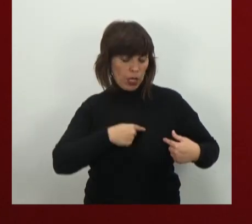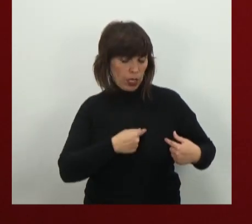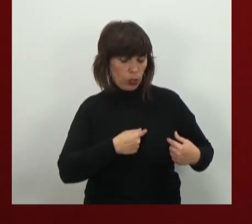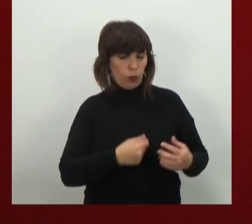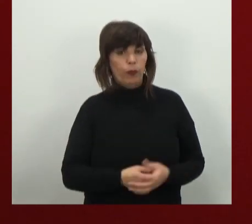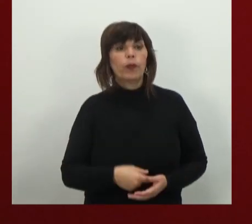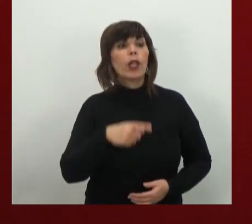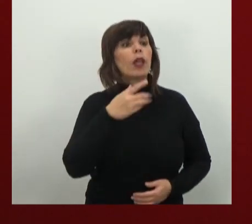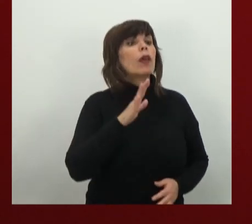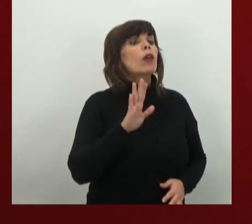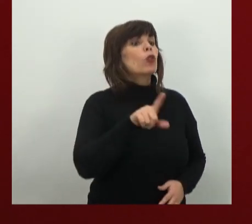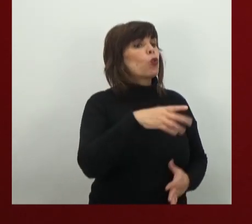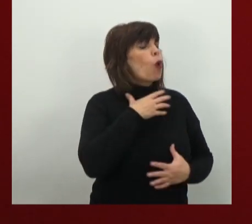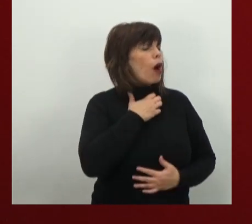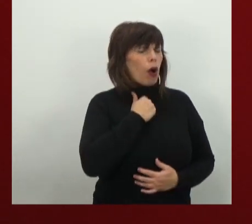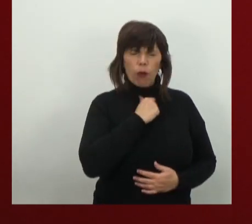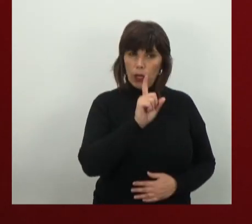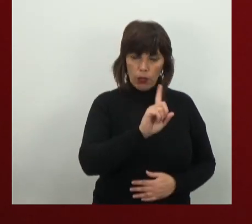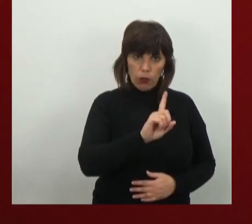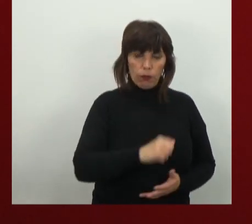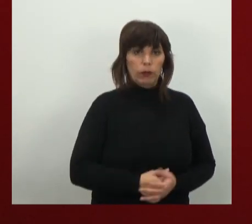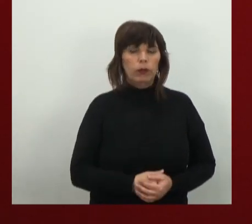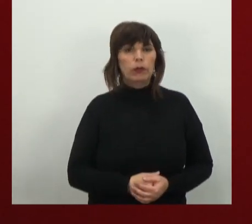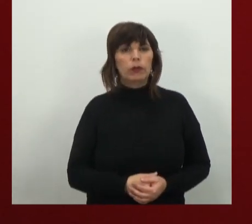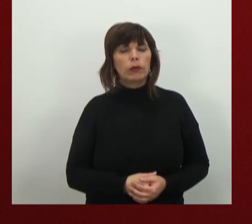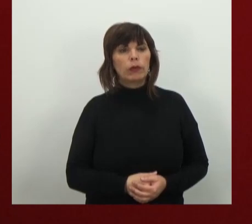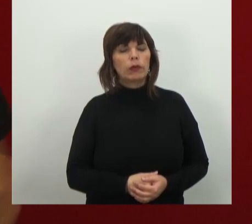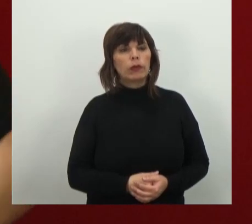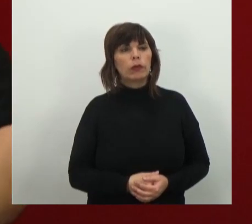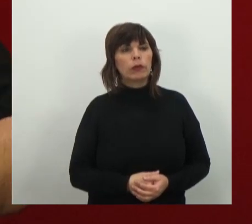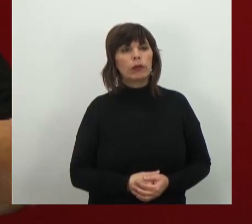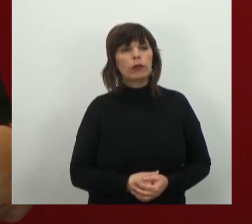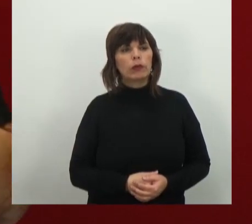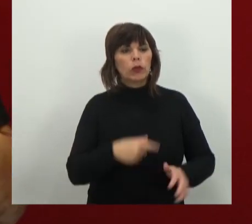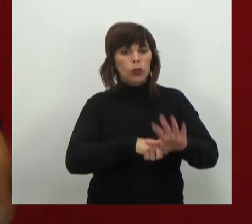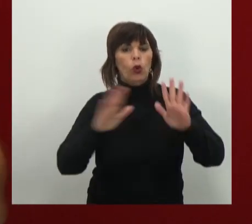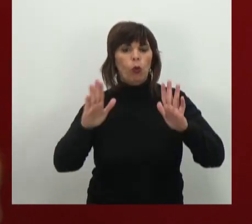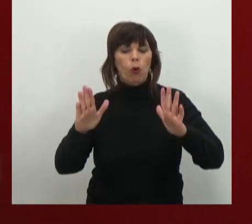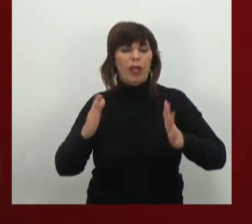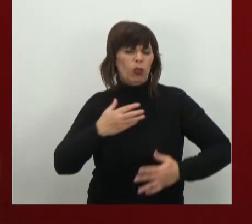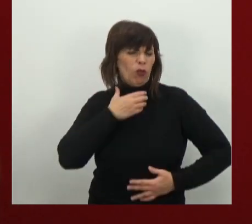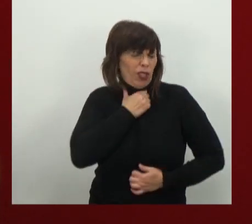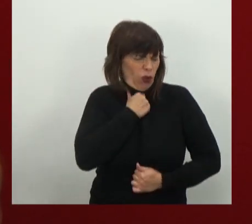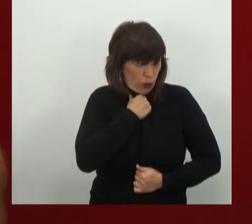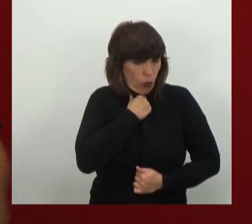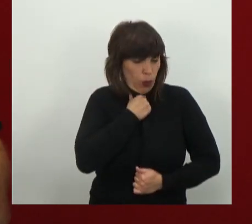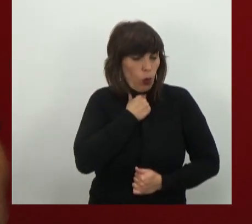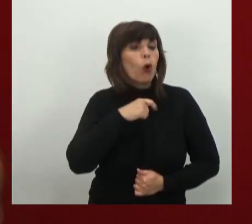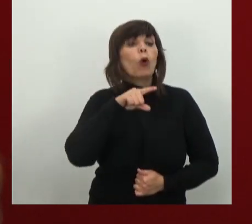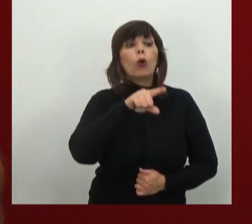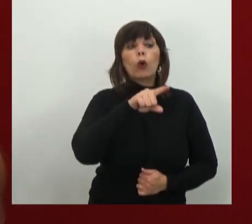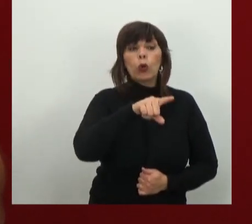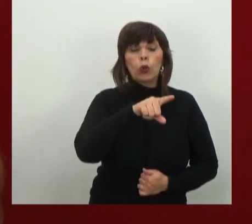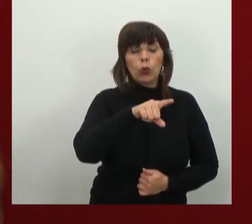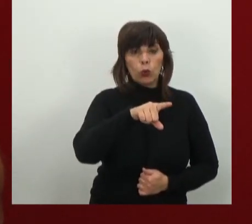Para que no te agobies, para que no te agobies, y si viene un momento de agobio, para que rápidamente de